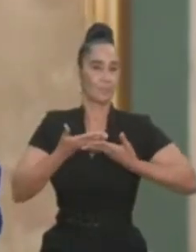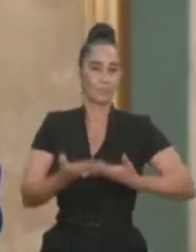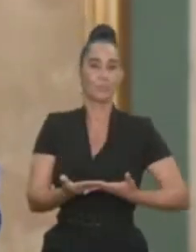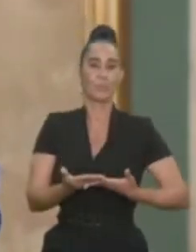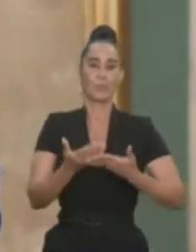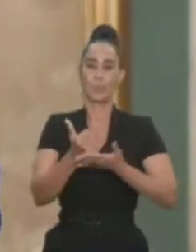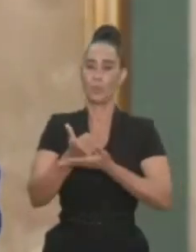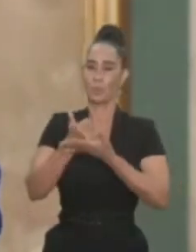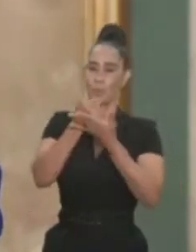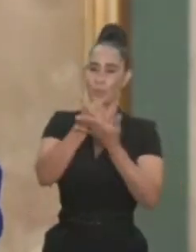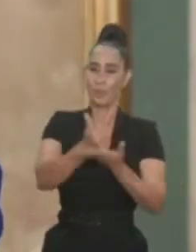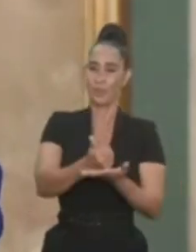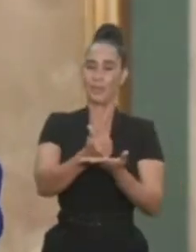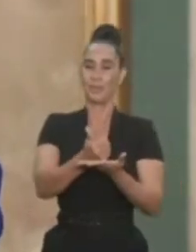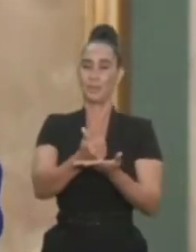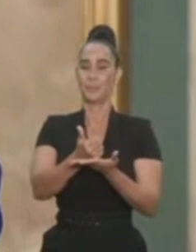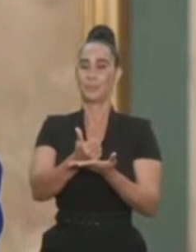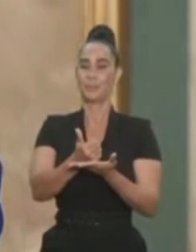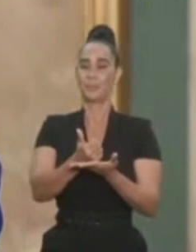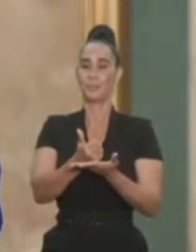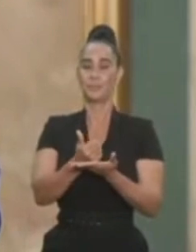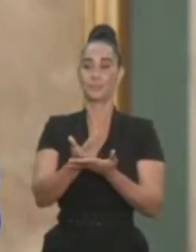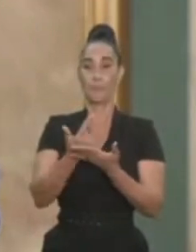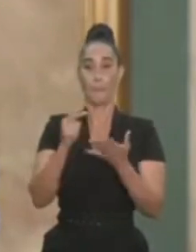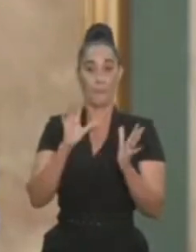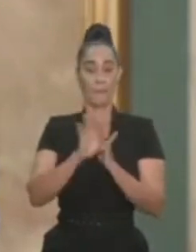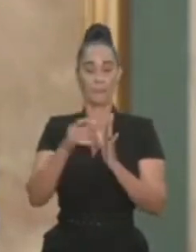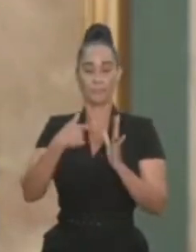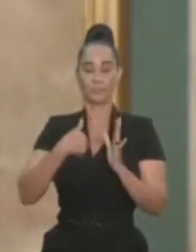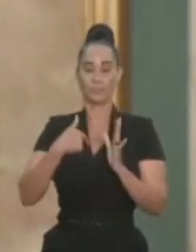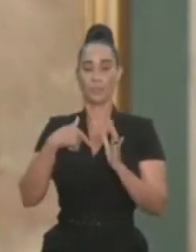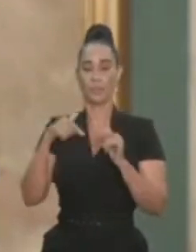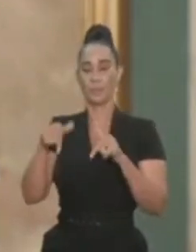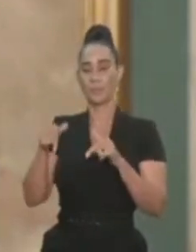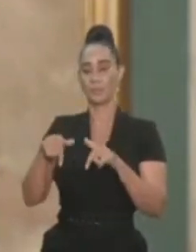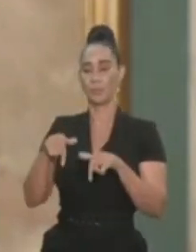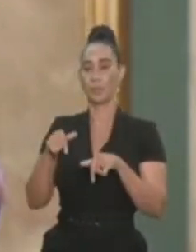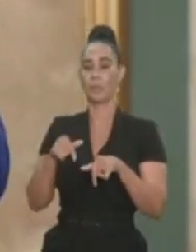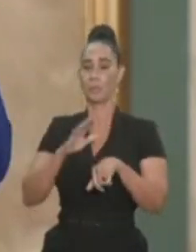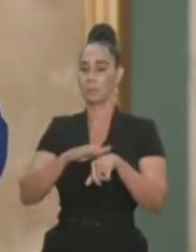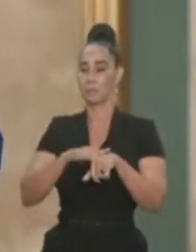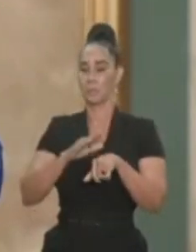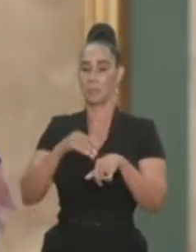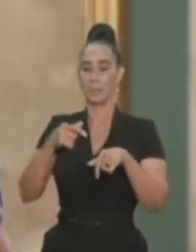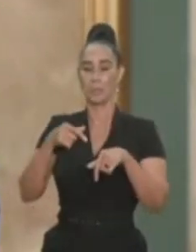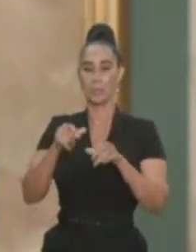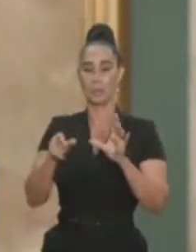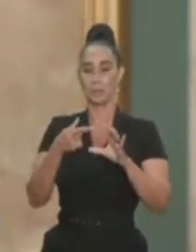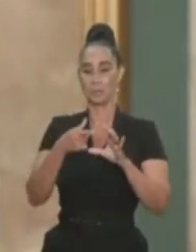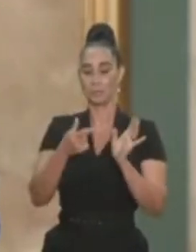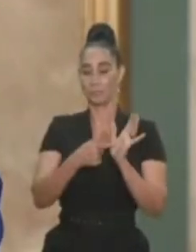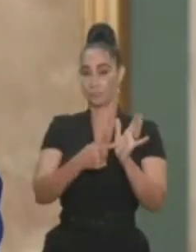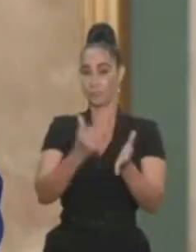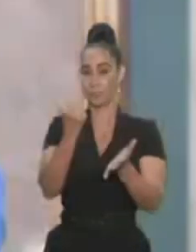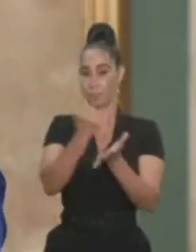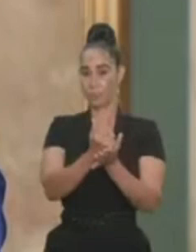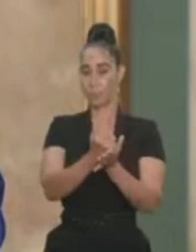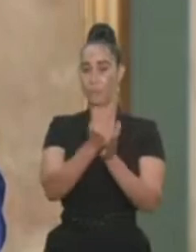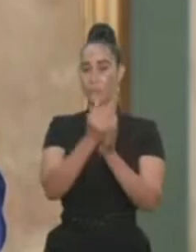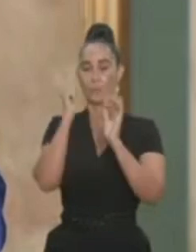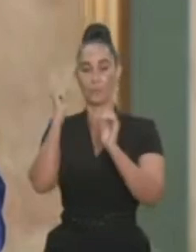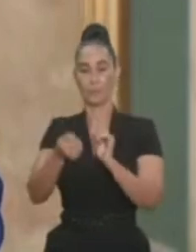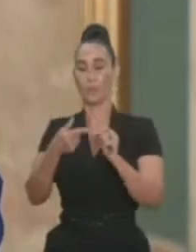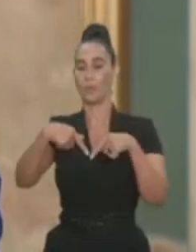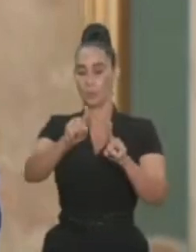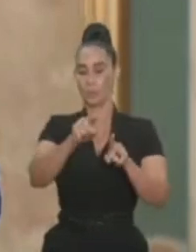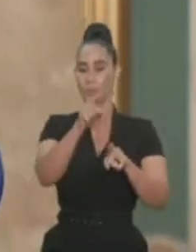a ayudar. Cuando yo tenía personas que me recomendaban, que querían una recomendación como un abogado, que lo recomendaba, yo